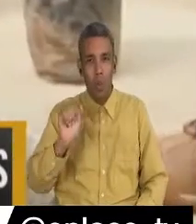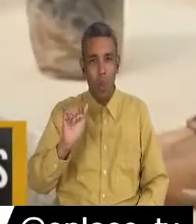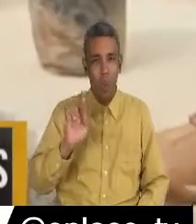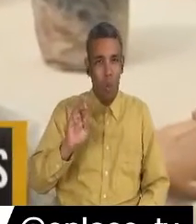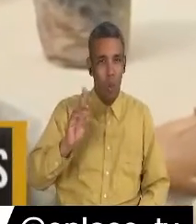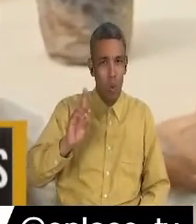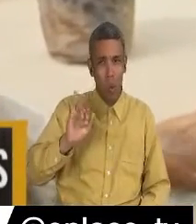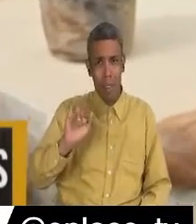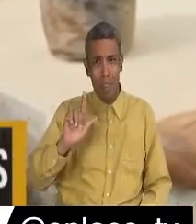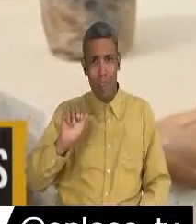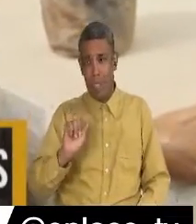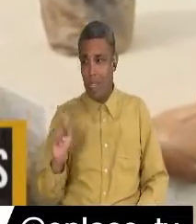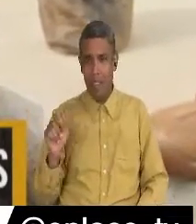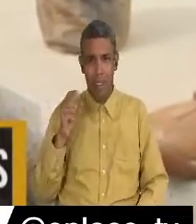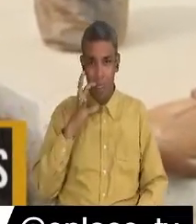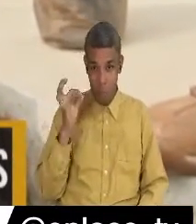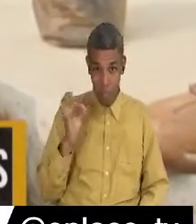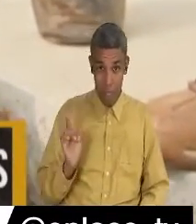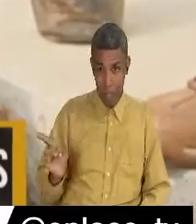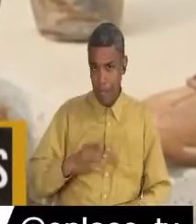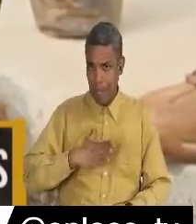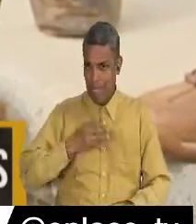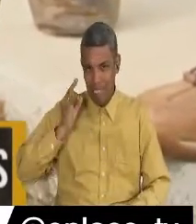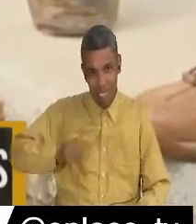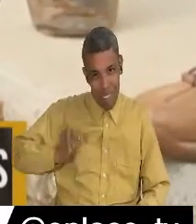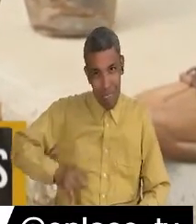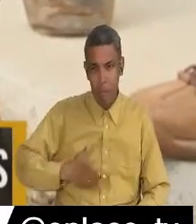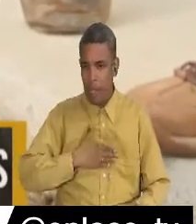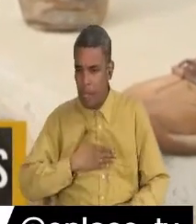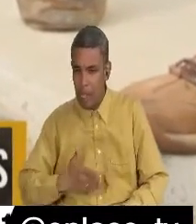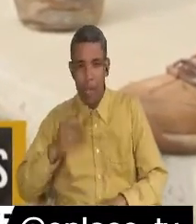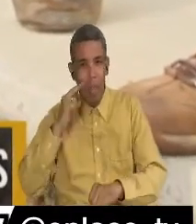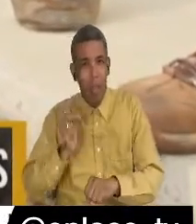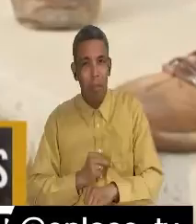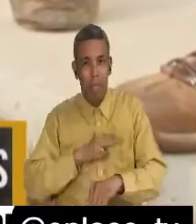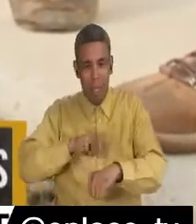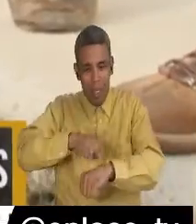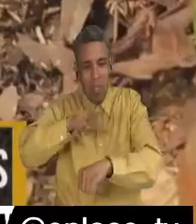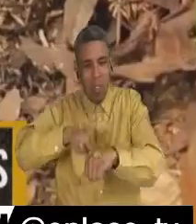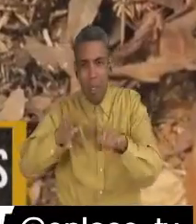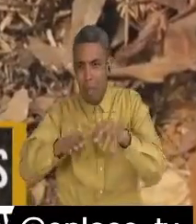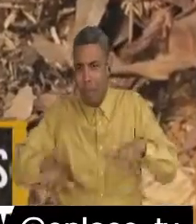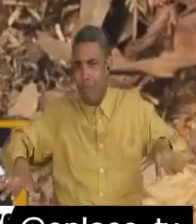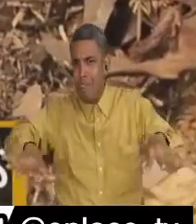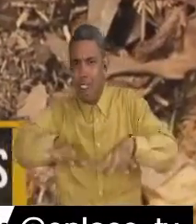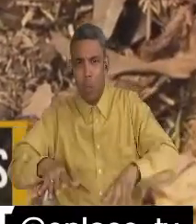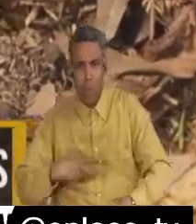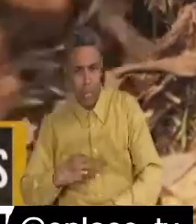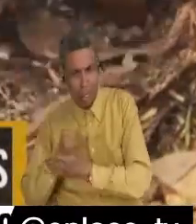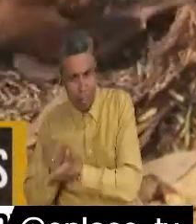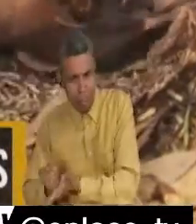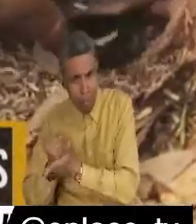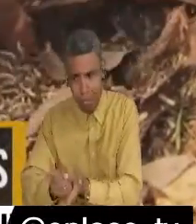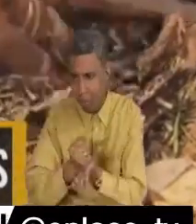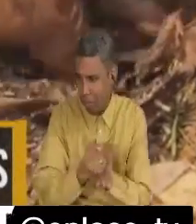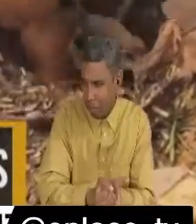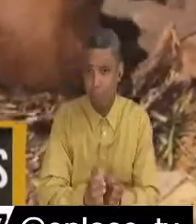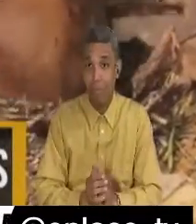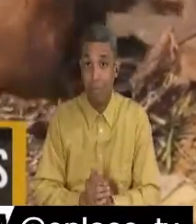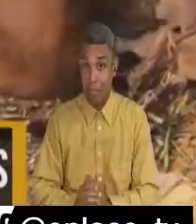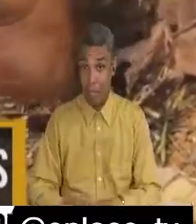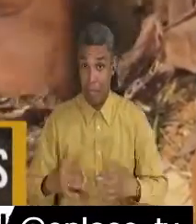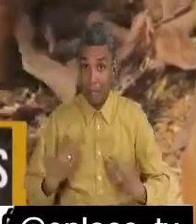Serrano, se ha preocupado por aportar su grano de arena al medio ambiente. Esta vez no fue la excepción y decidió colocarse la camiseta y adelantar